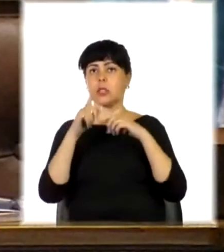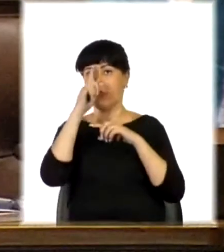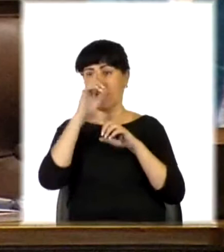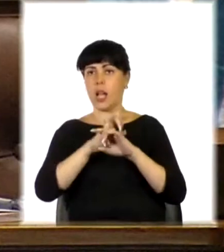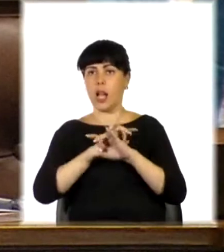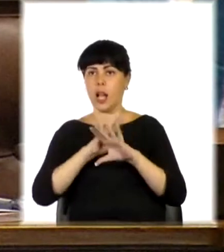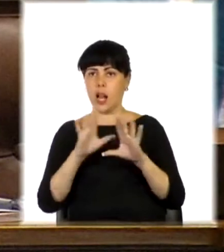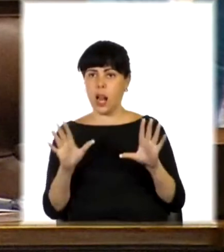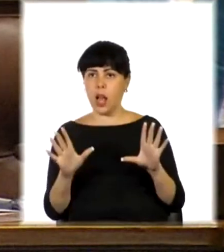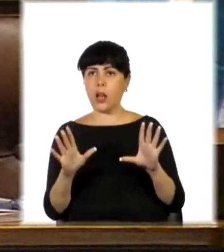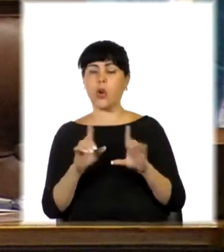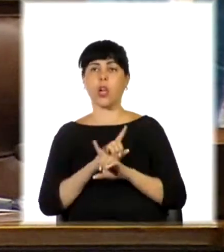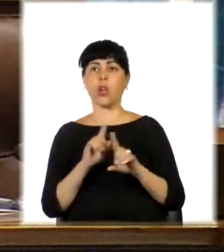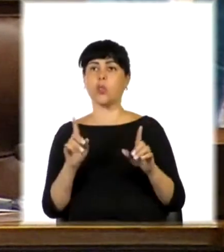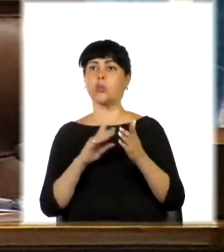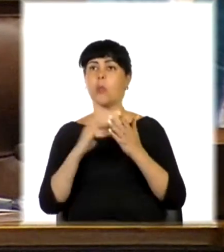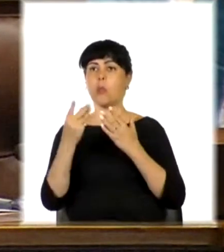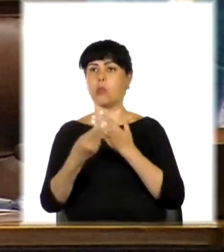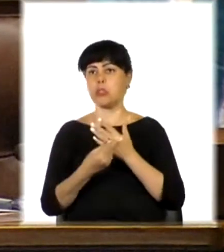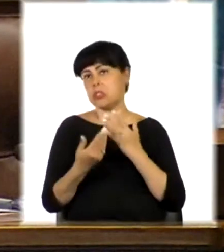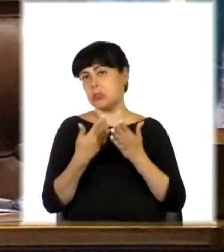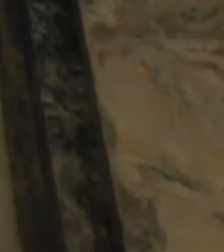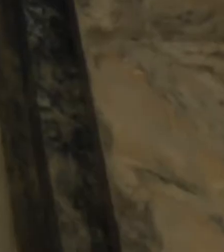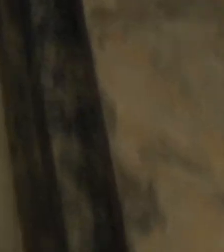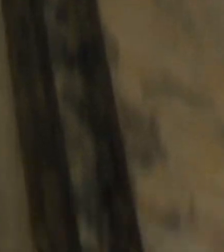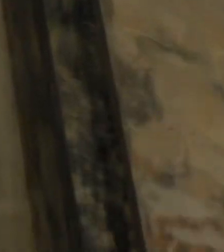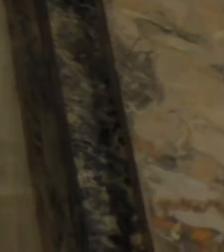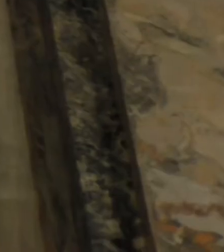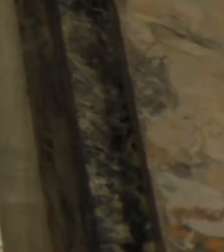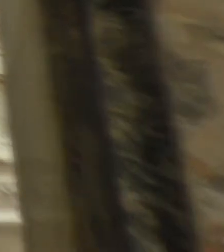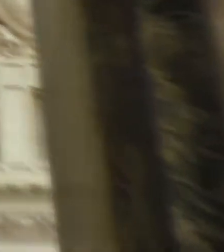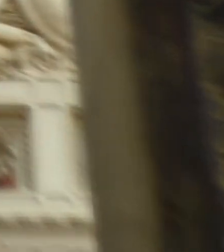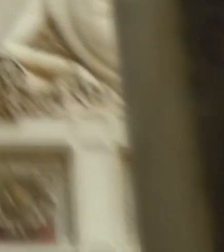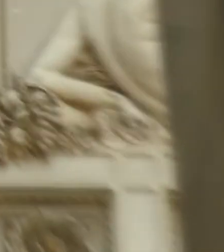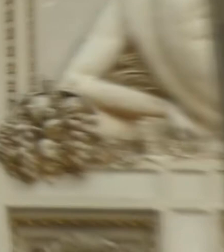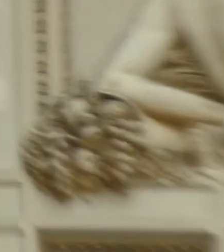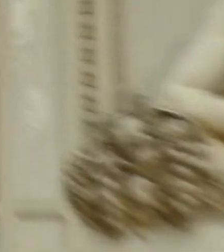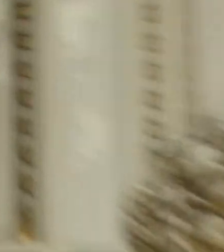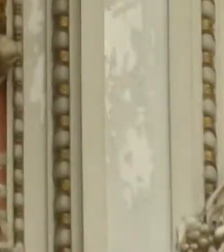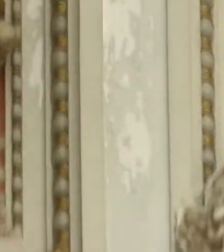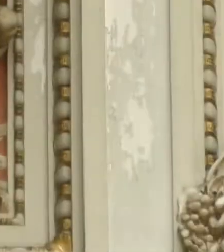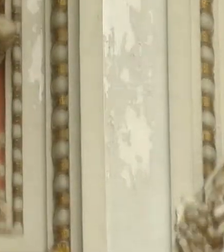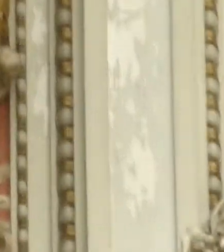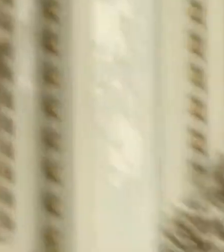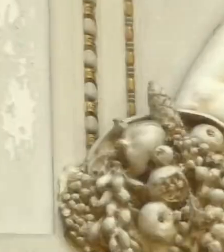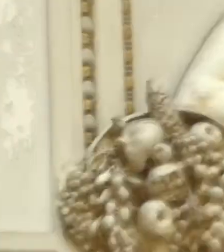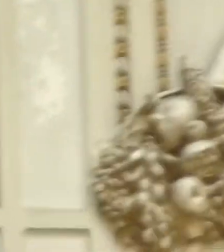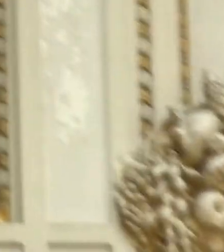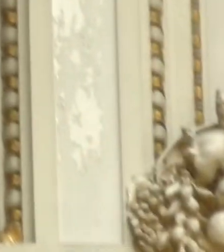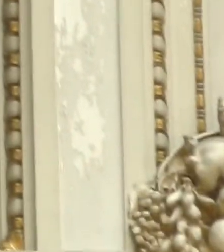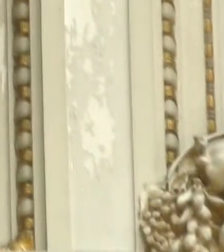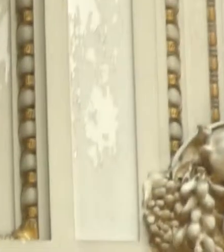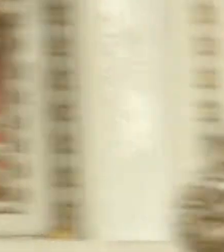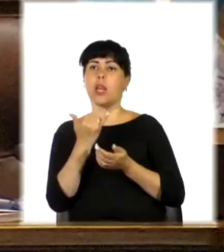no es un proyecto aislado sino que se suma a otros que se han impulsado entre los que se pueden destacar